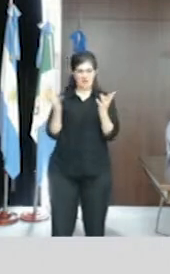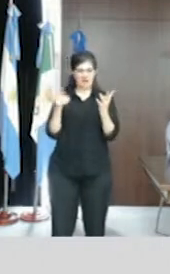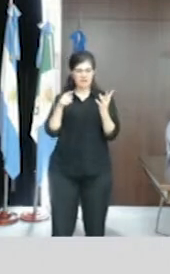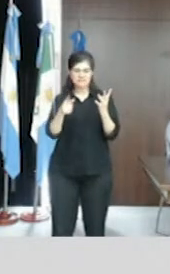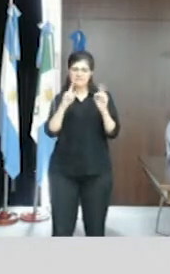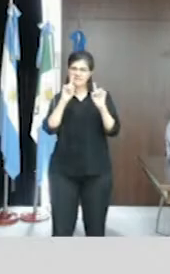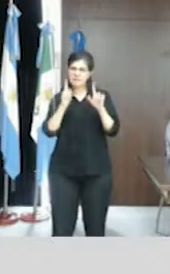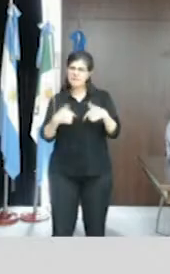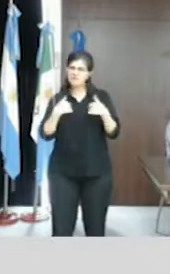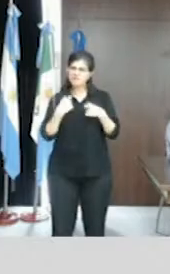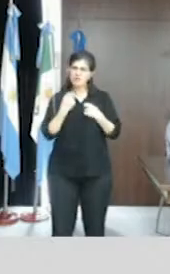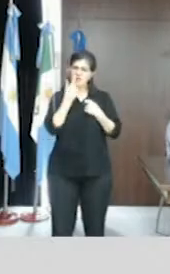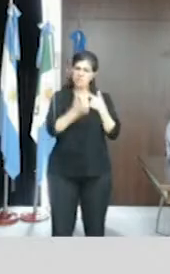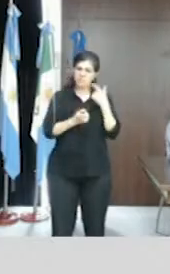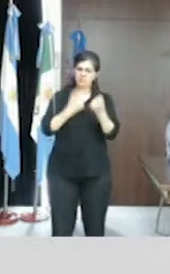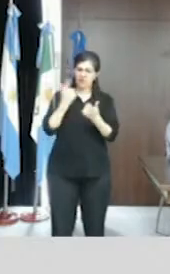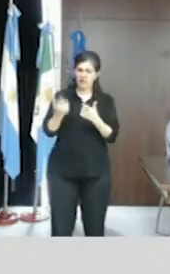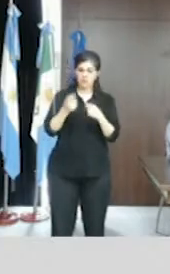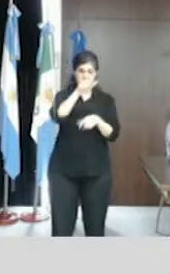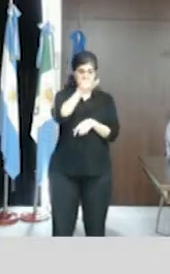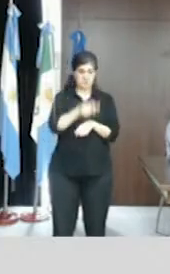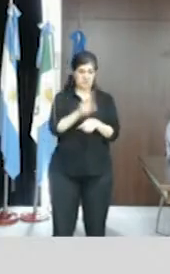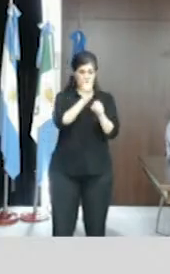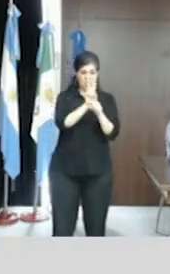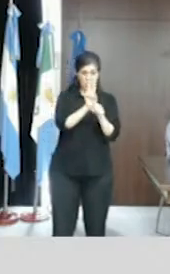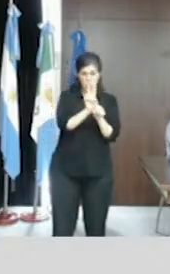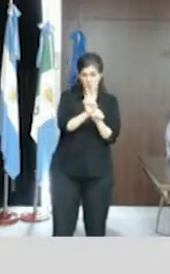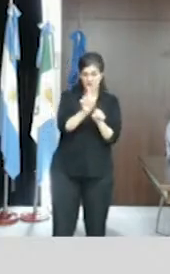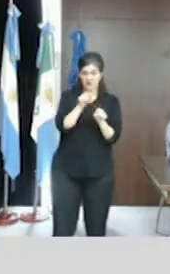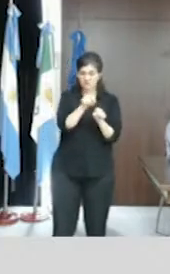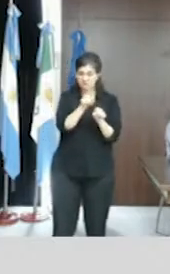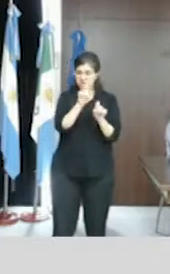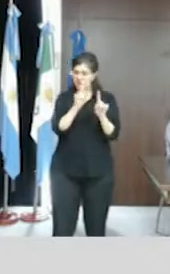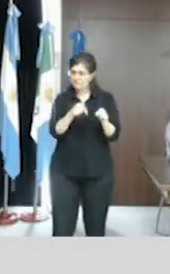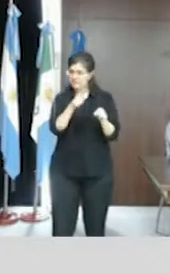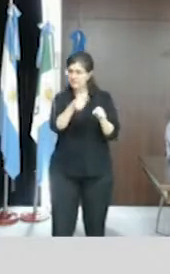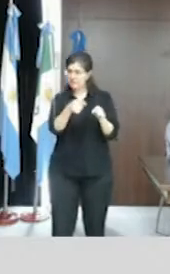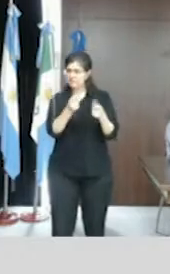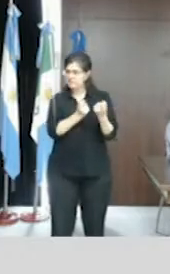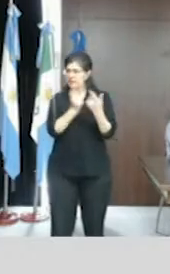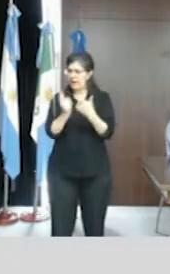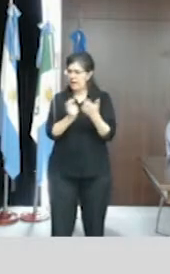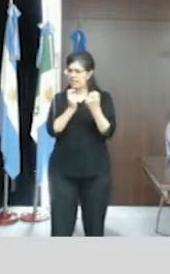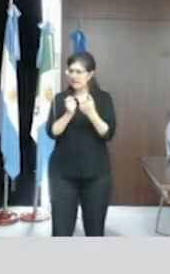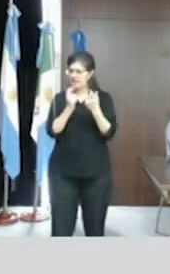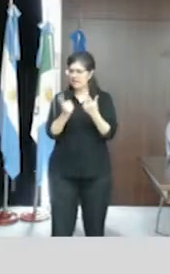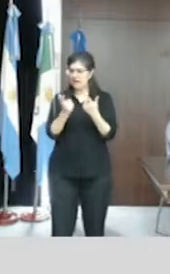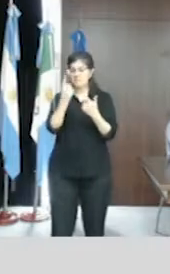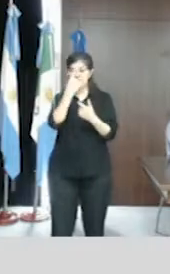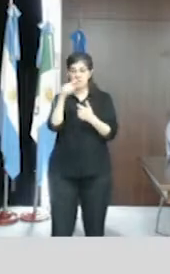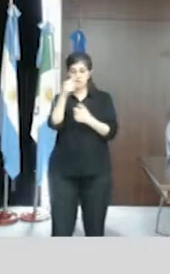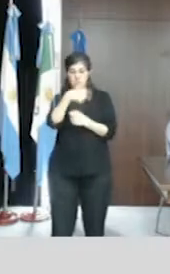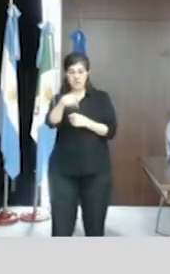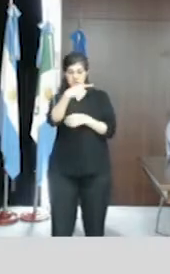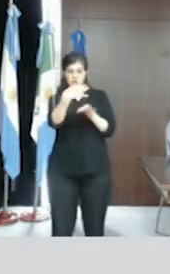brindándose, dando. Pero también esas personas a quienes cuidamos nos están enseñando de